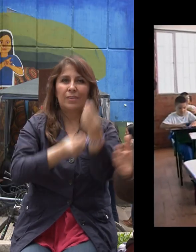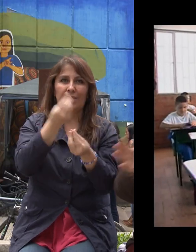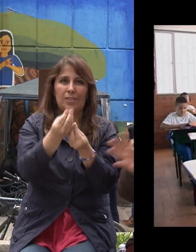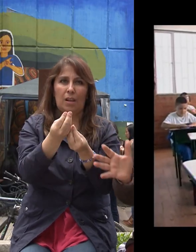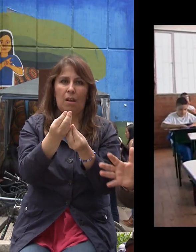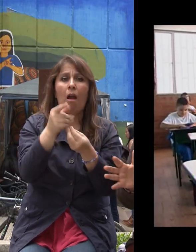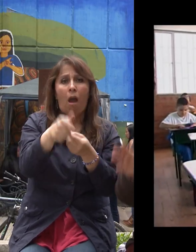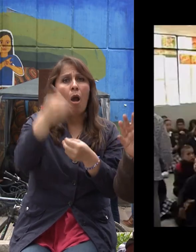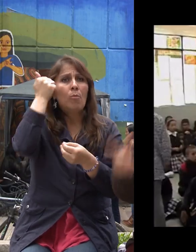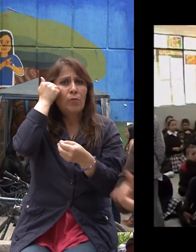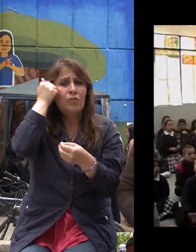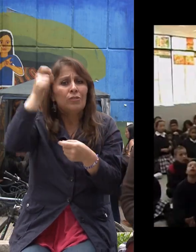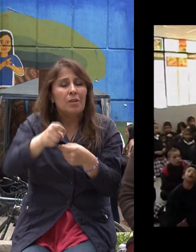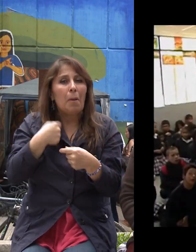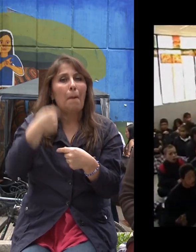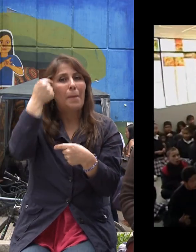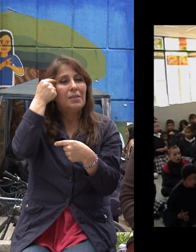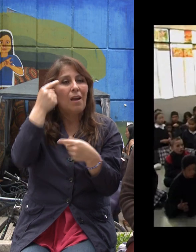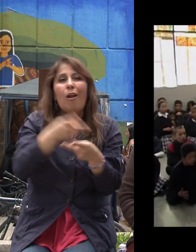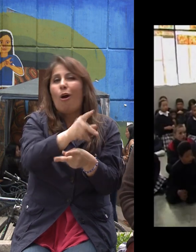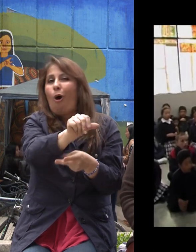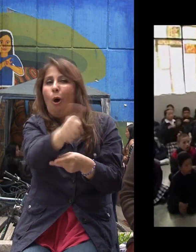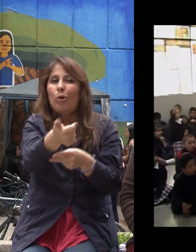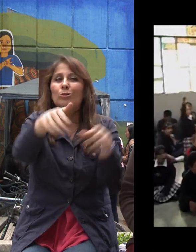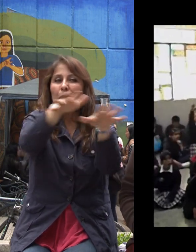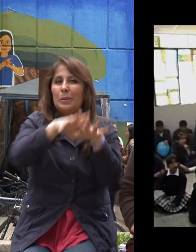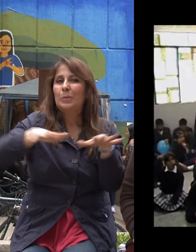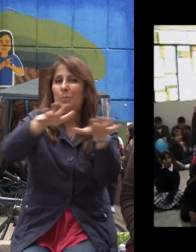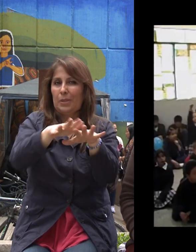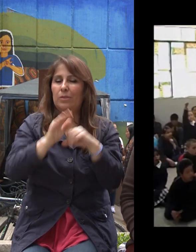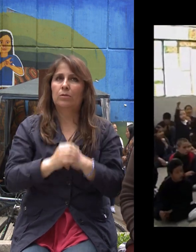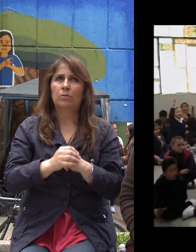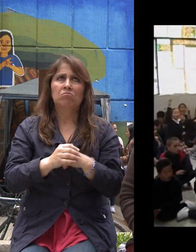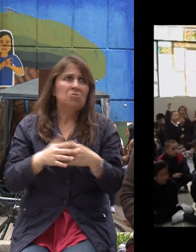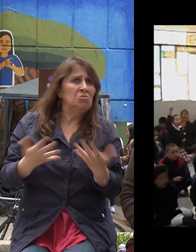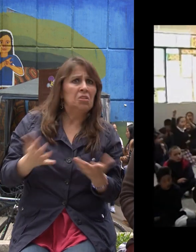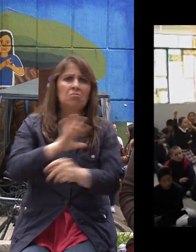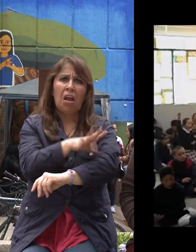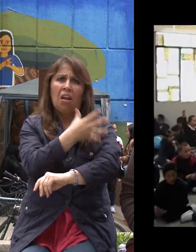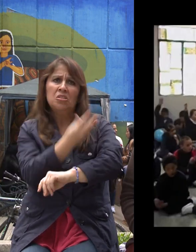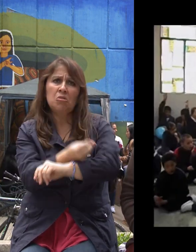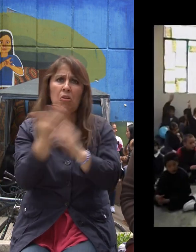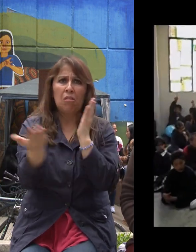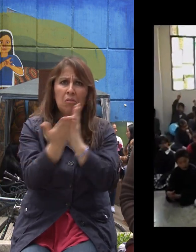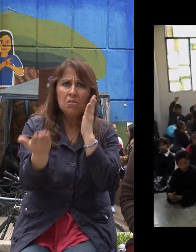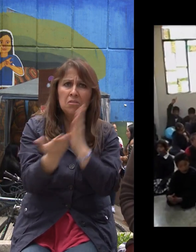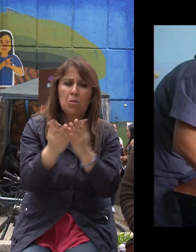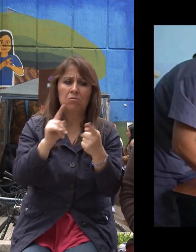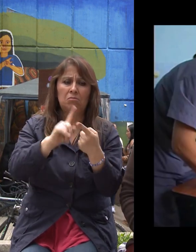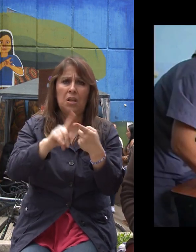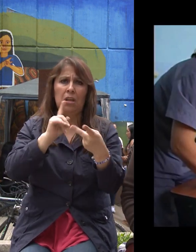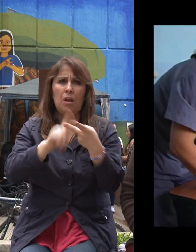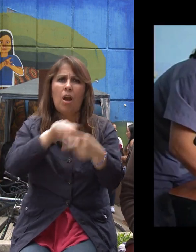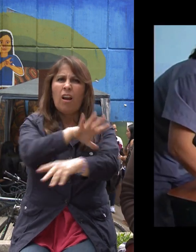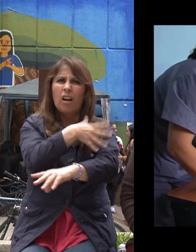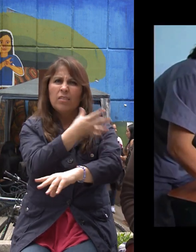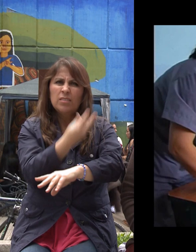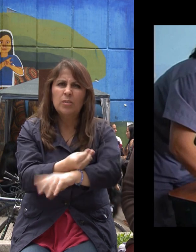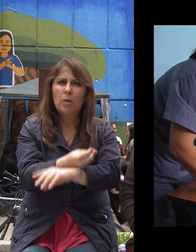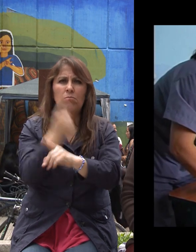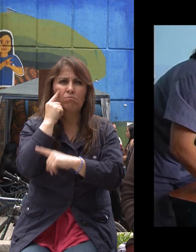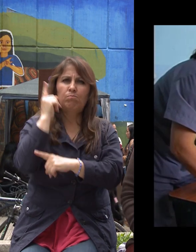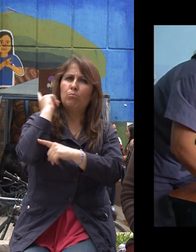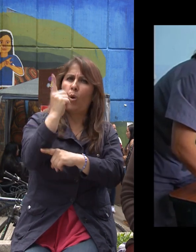educador tiene que proyectar y que lo está haciendo, haciendo gestión educativa, haciendo gestión política para